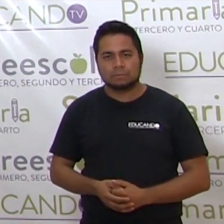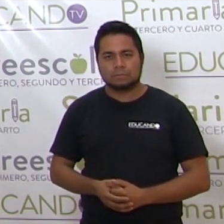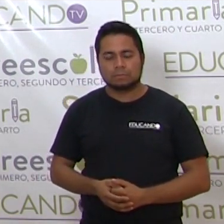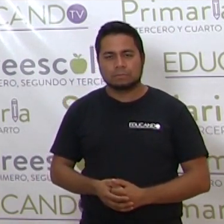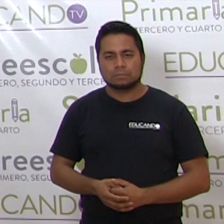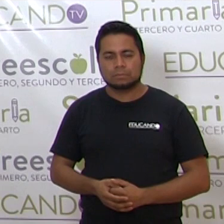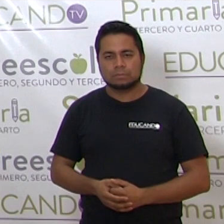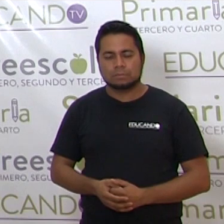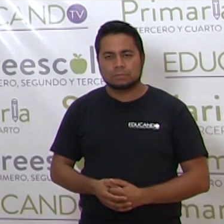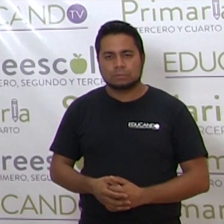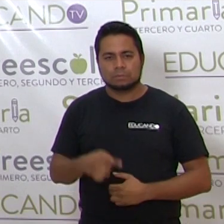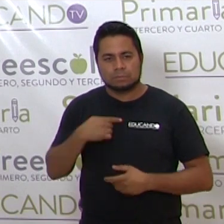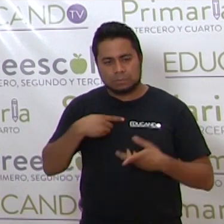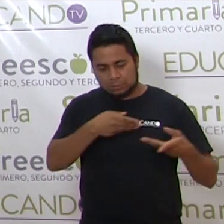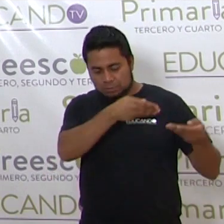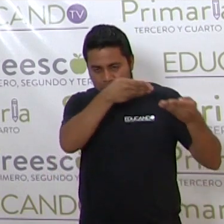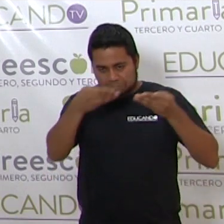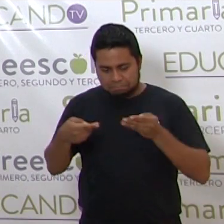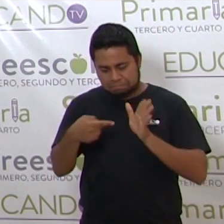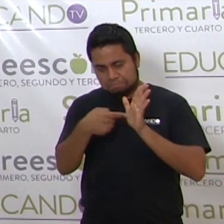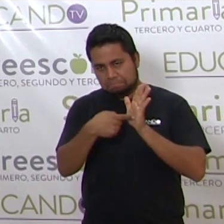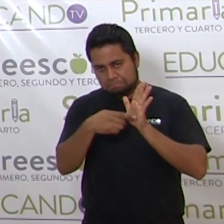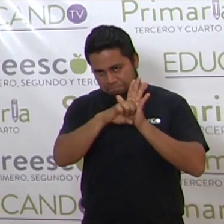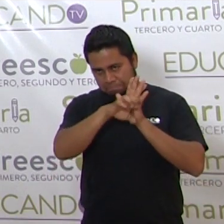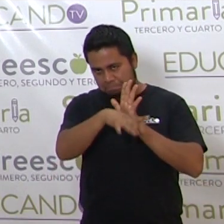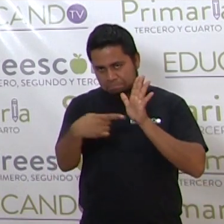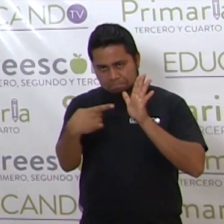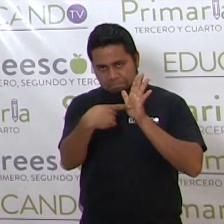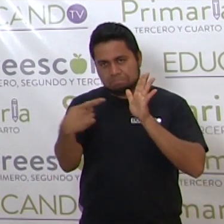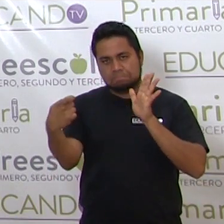yo les traje esta por ejemplo